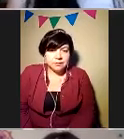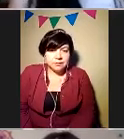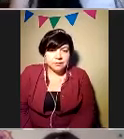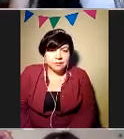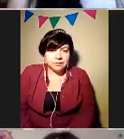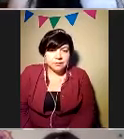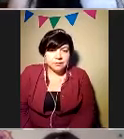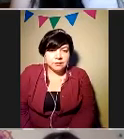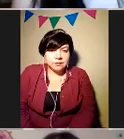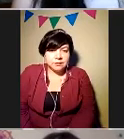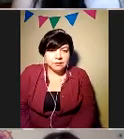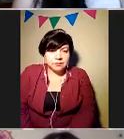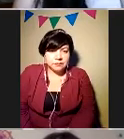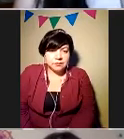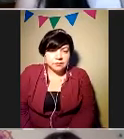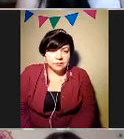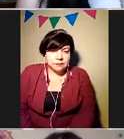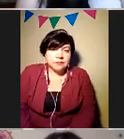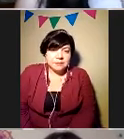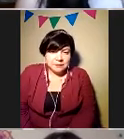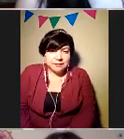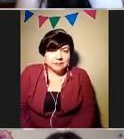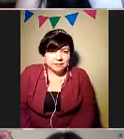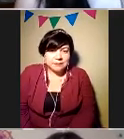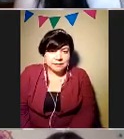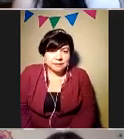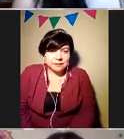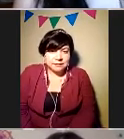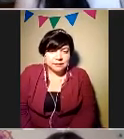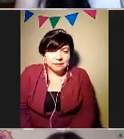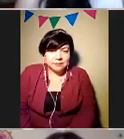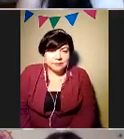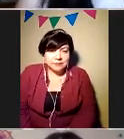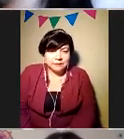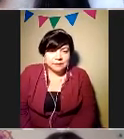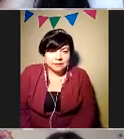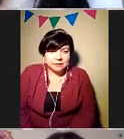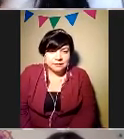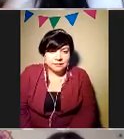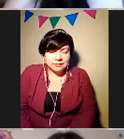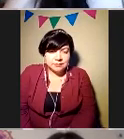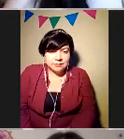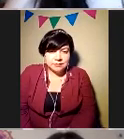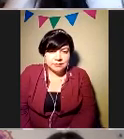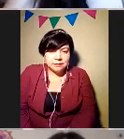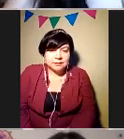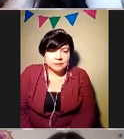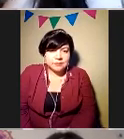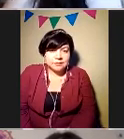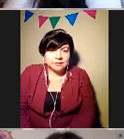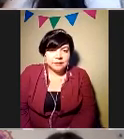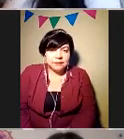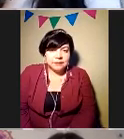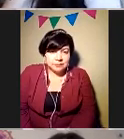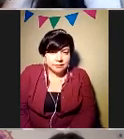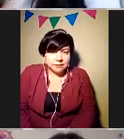comentando en el chat, que fue el documental de True Cost, y que nos deja esta cita que es, la moda rápida no es